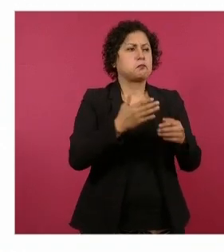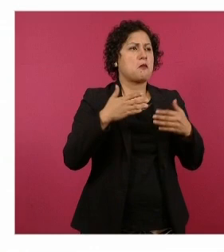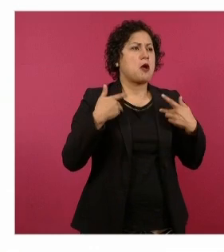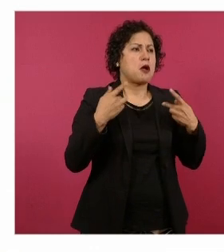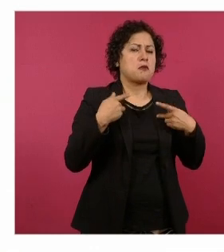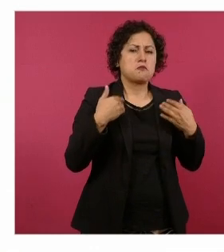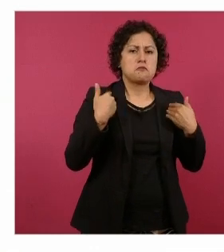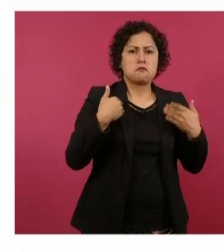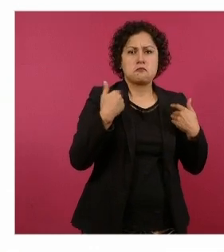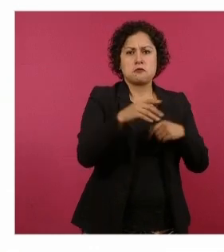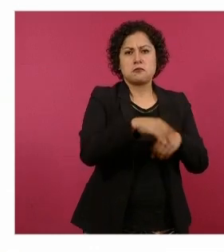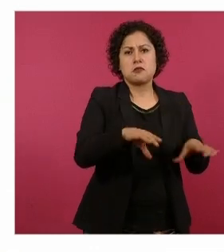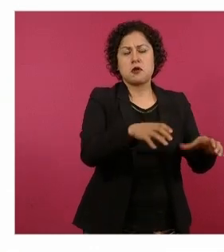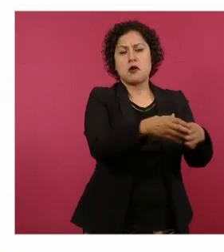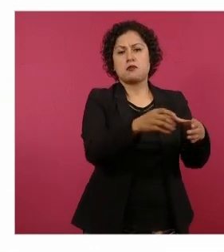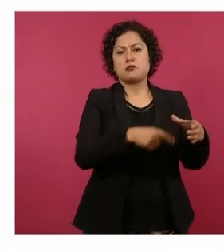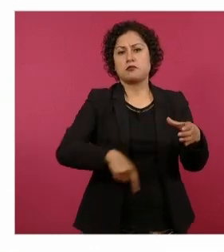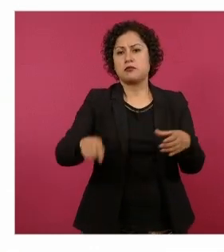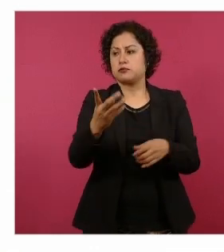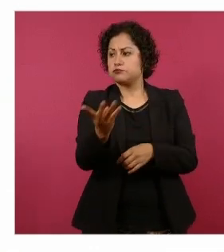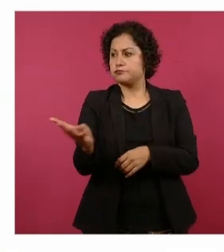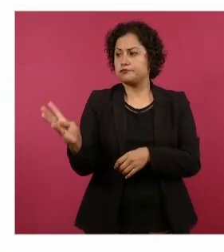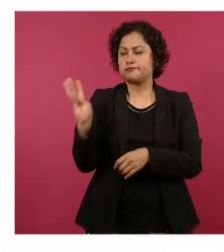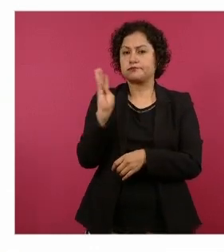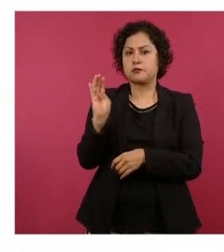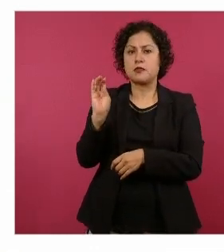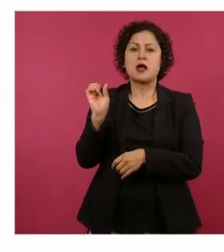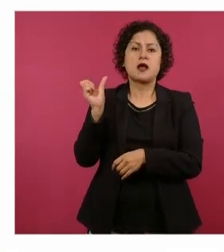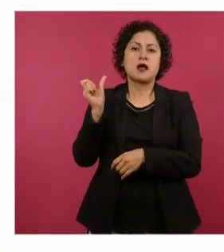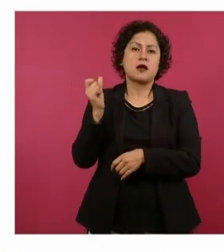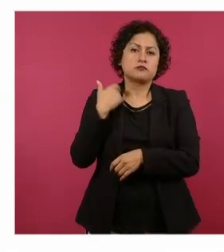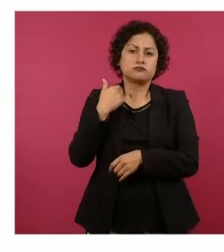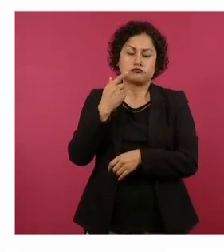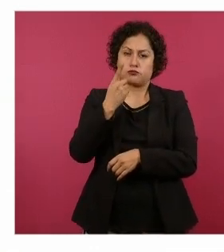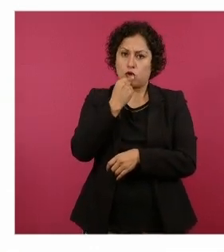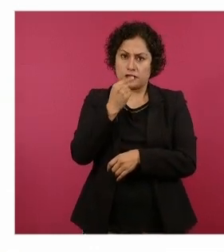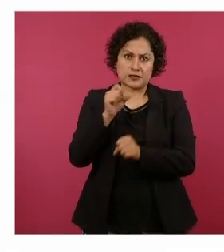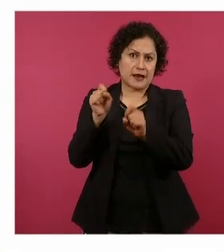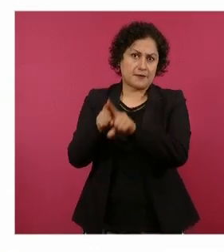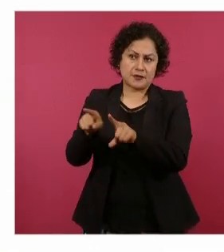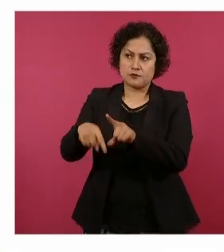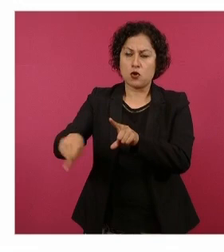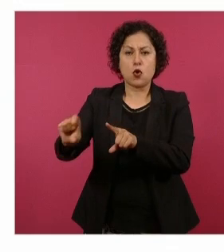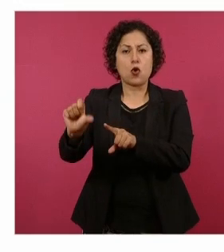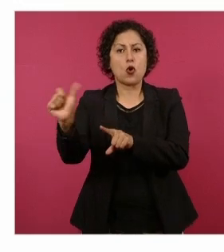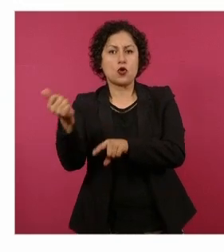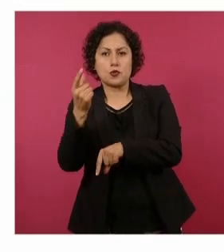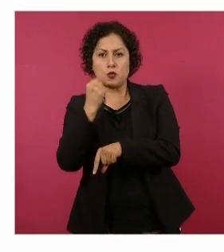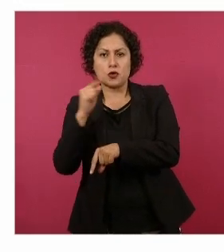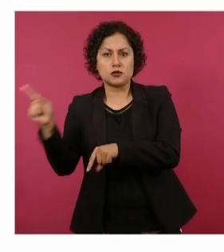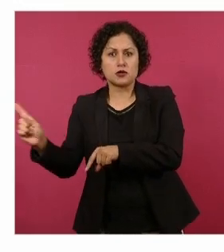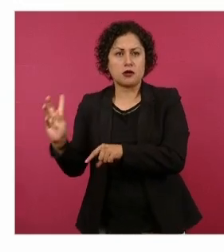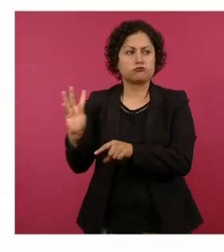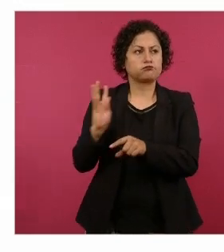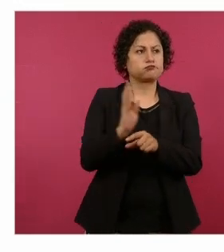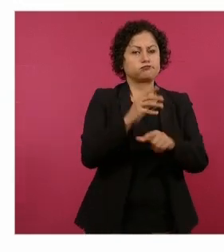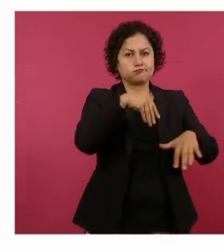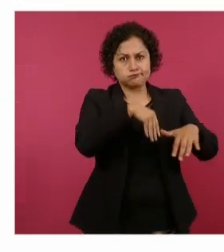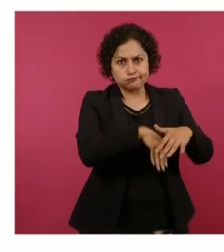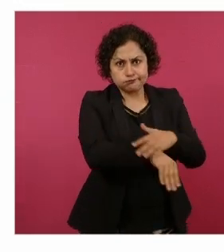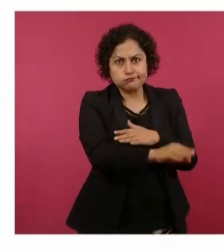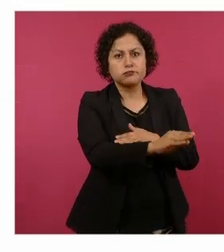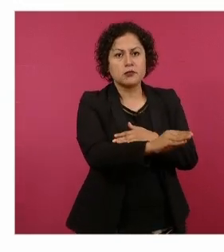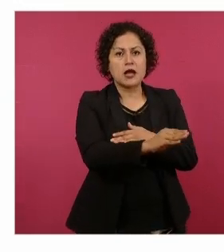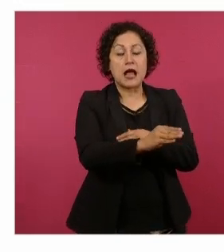arriban varios elementos de la Policía Municipal, entre ellos el ahora sentenciado, y quienes en un primer momento fueron agredidos